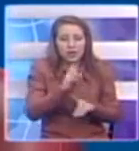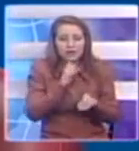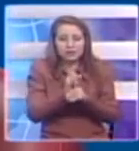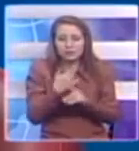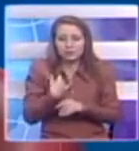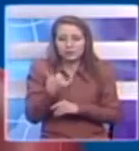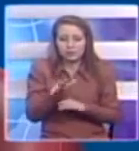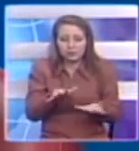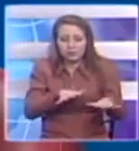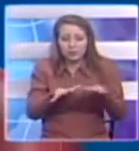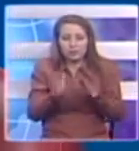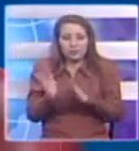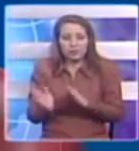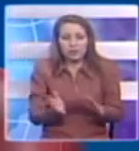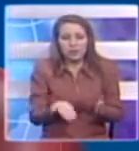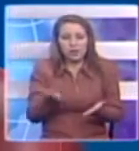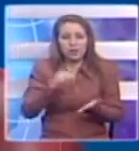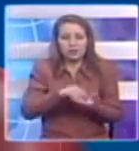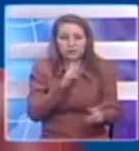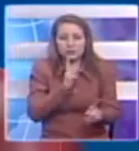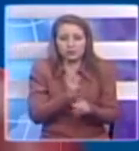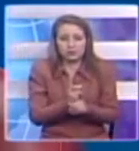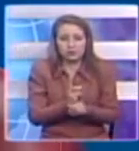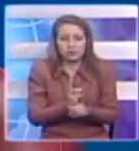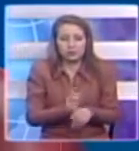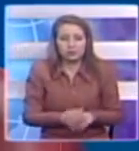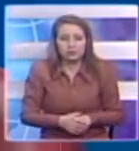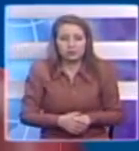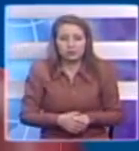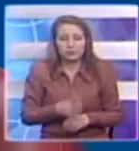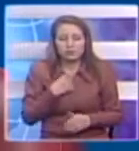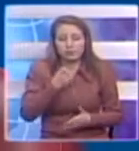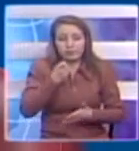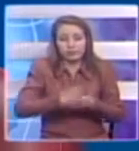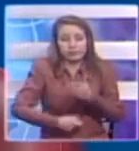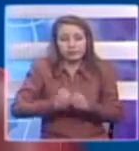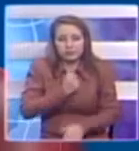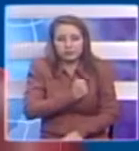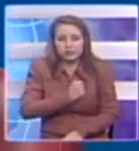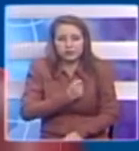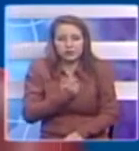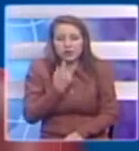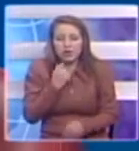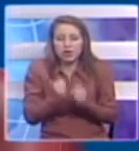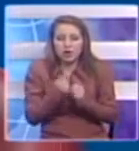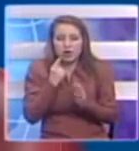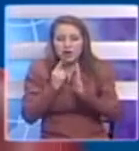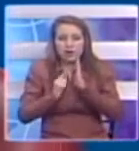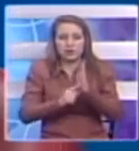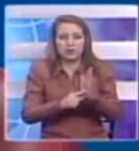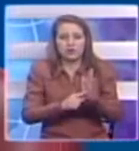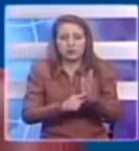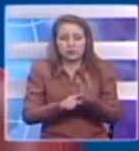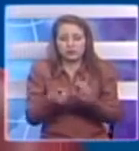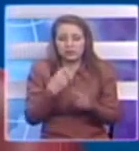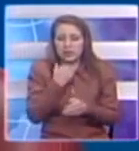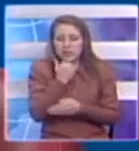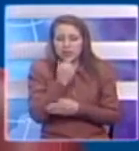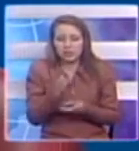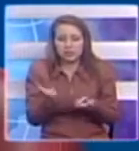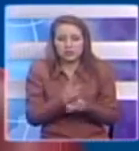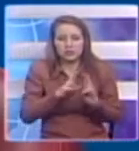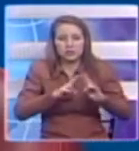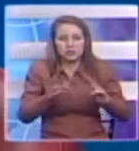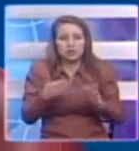que coordinar y realmente sancionar, y sancionar con ejemplo. Hay un delito